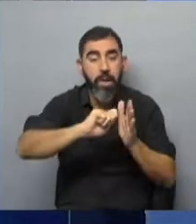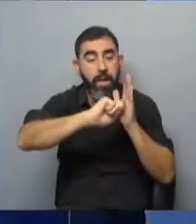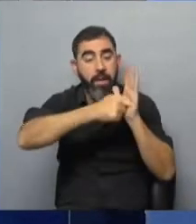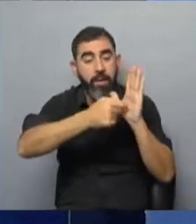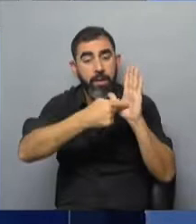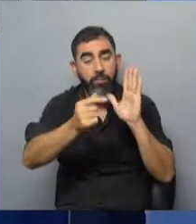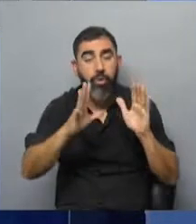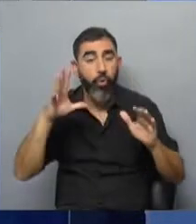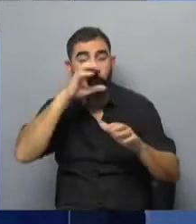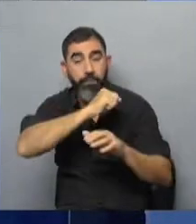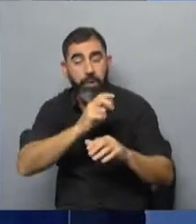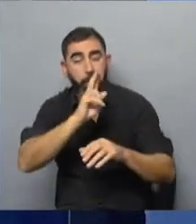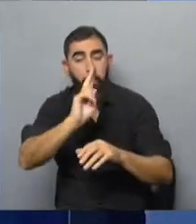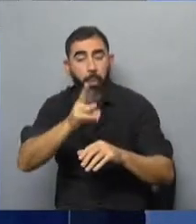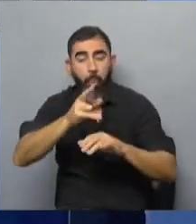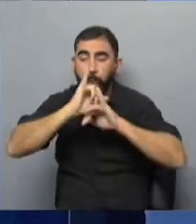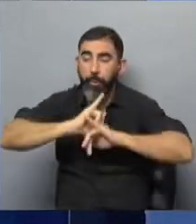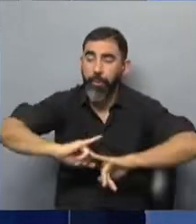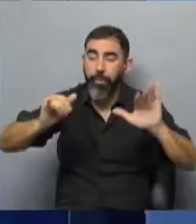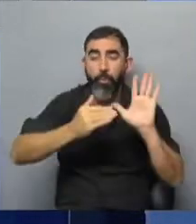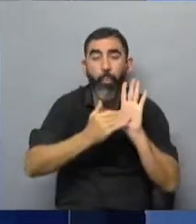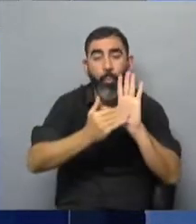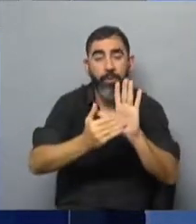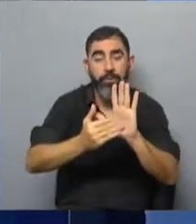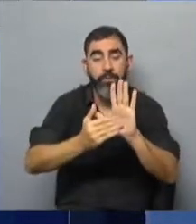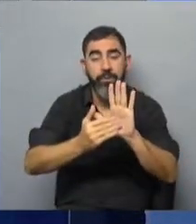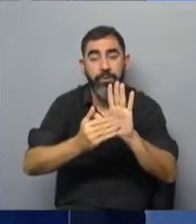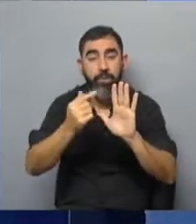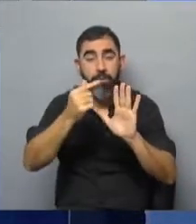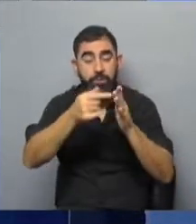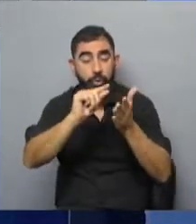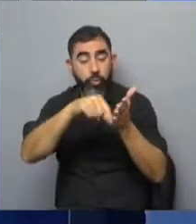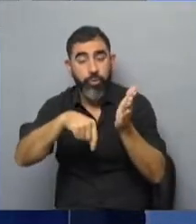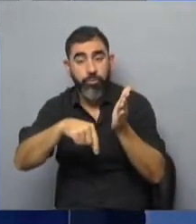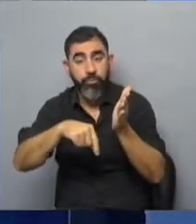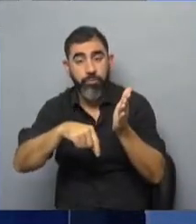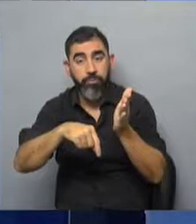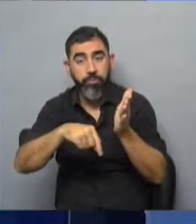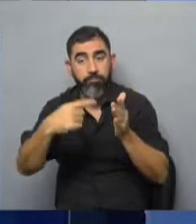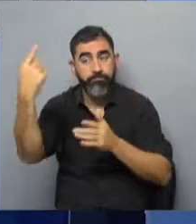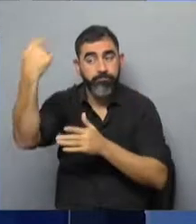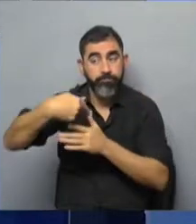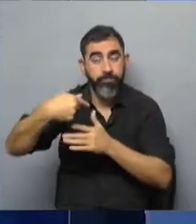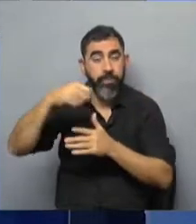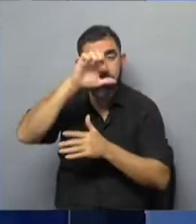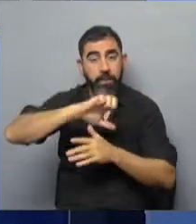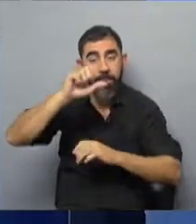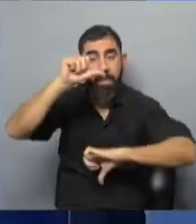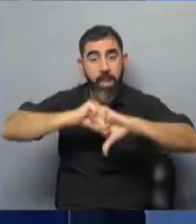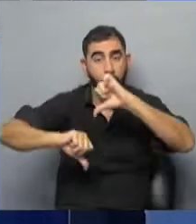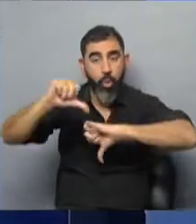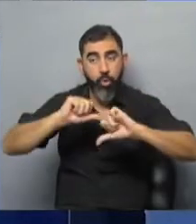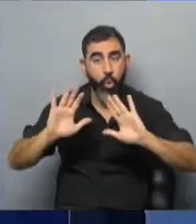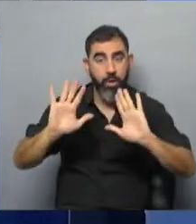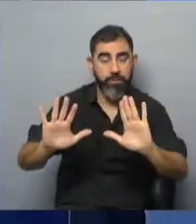de confidencialidad que impedían presentar y hacer públicos estos contratos fueron una exigencia de los